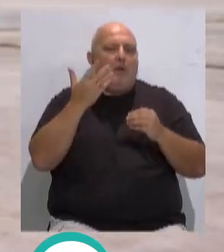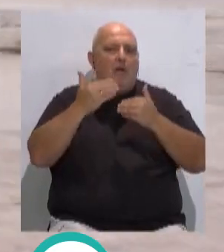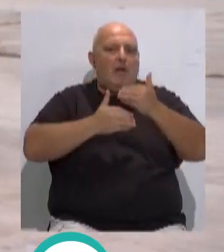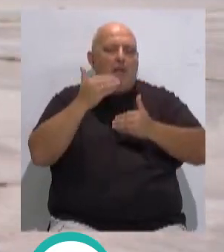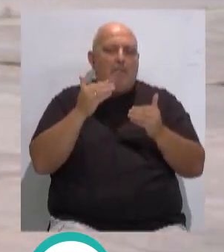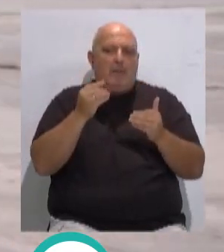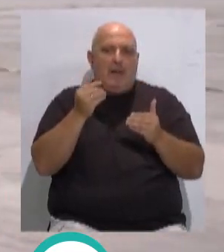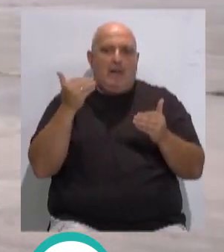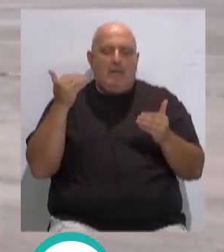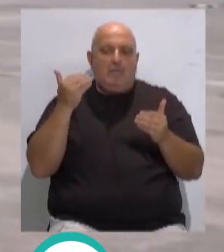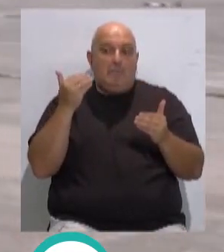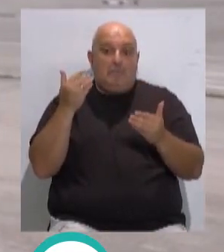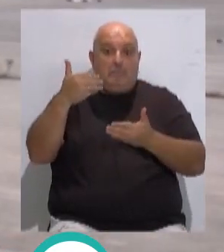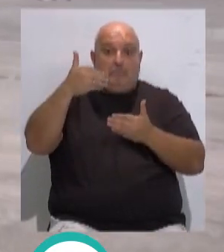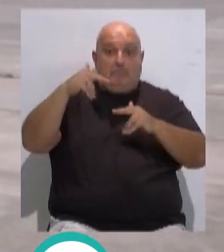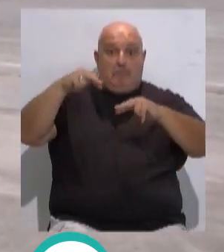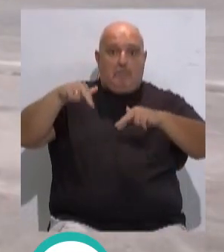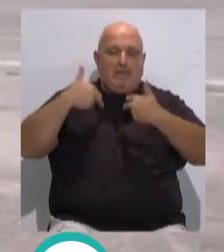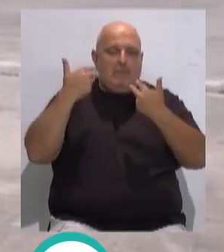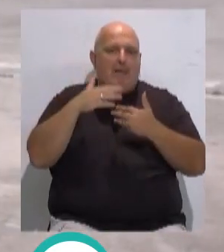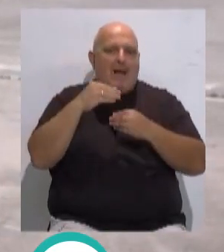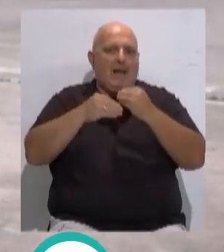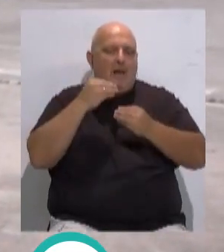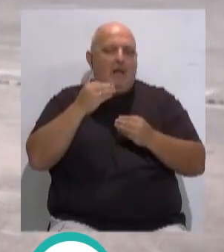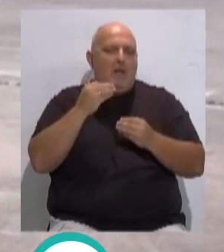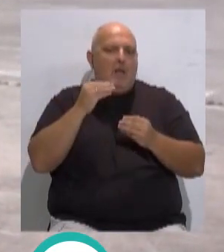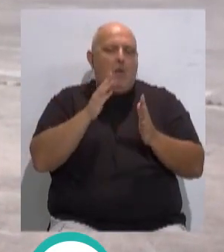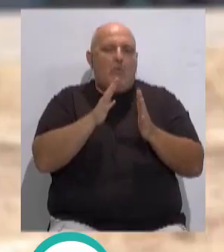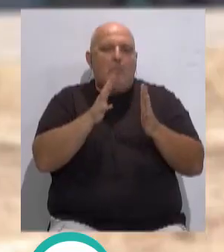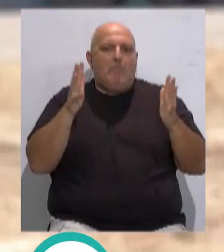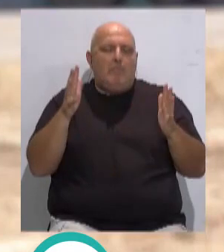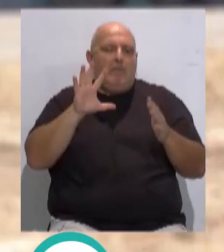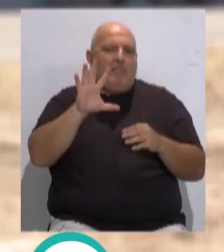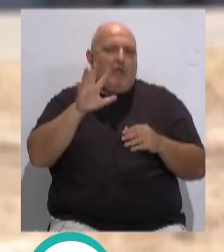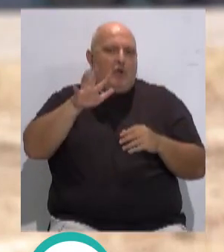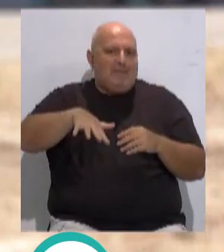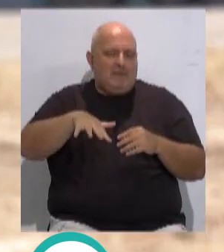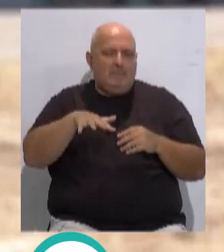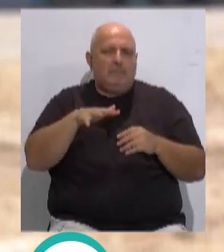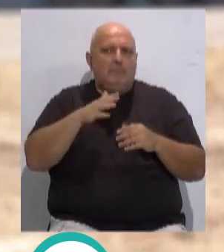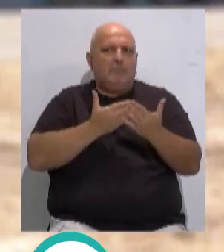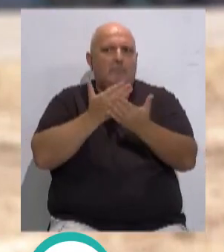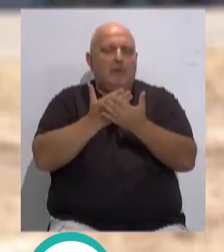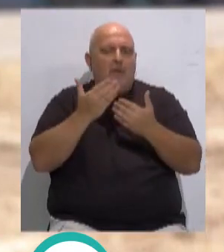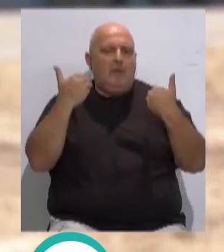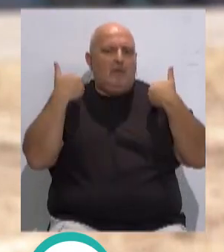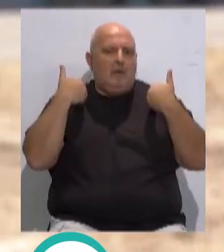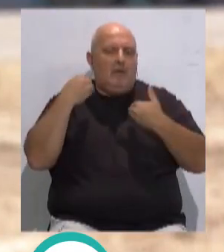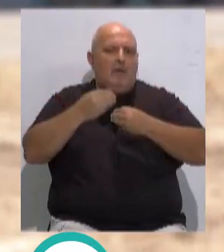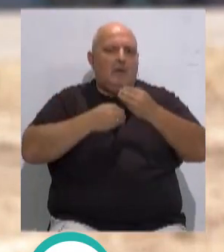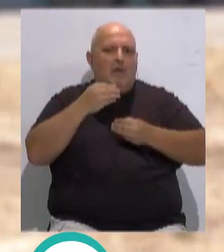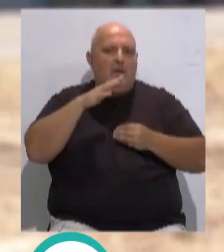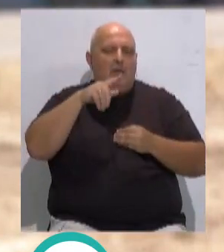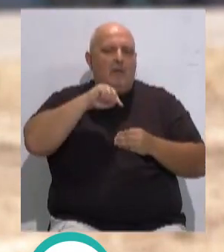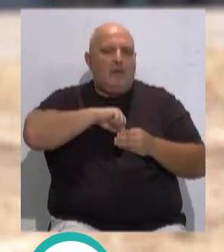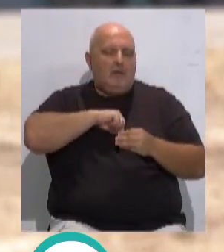comenzaría apenas tuvieran el permiso municipal para realizarlo y que se prolongaría durante 5 meses. Preguntados por el litigio que se mantiene sobre